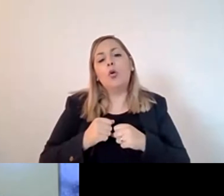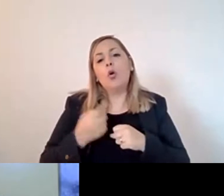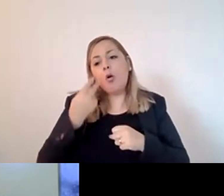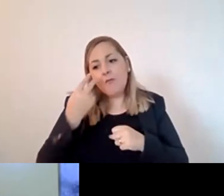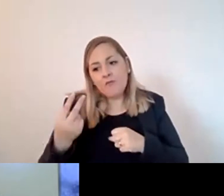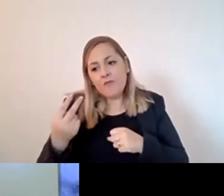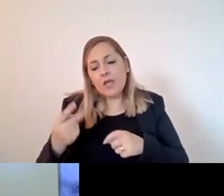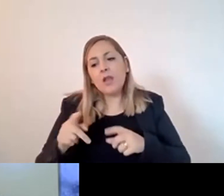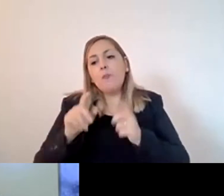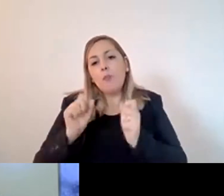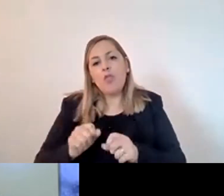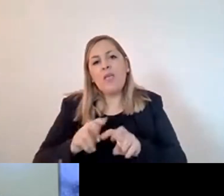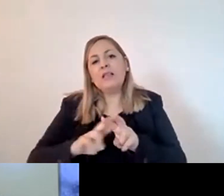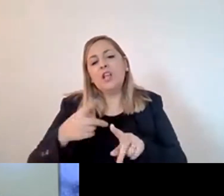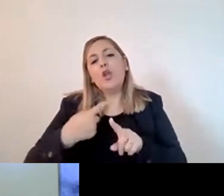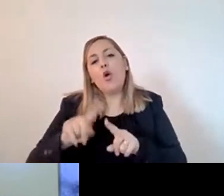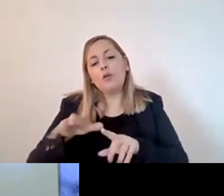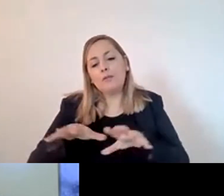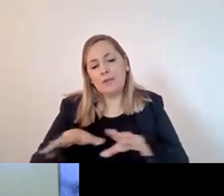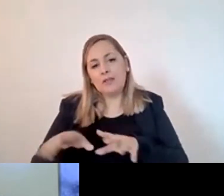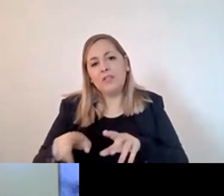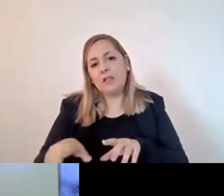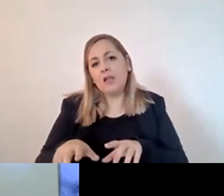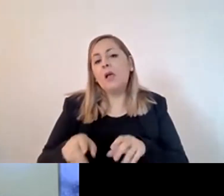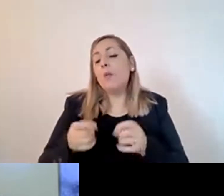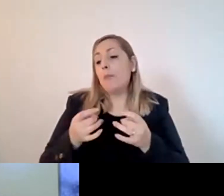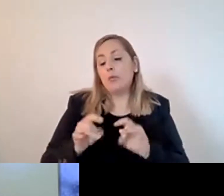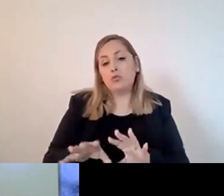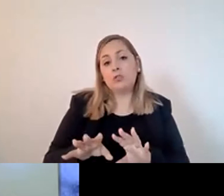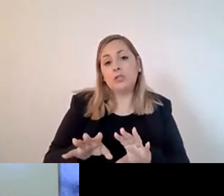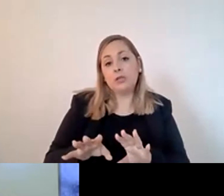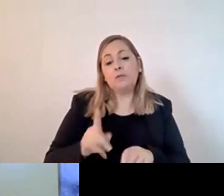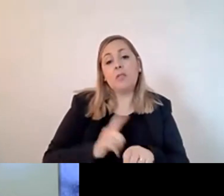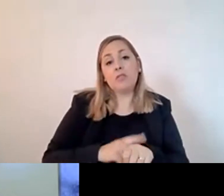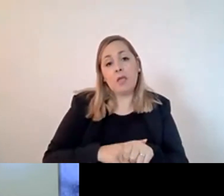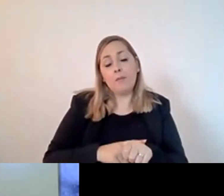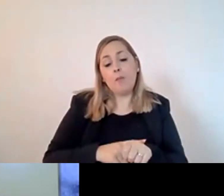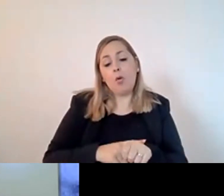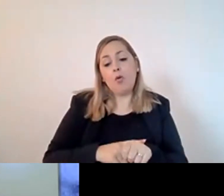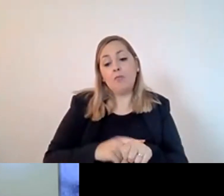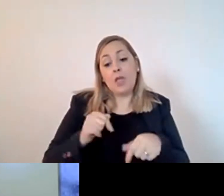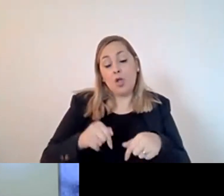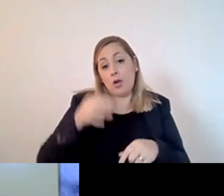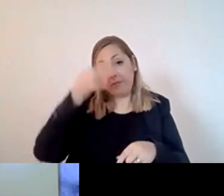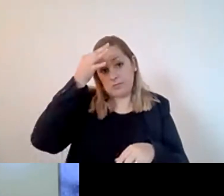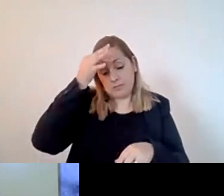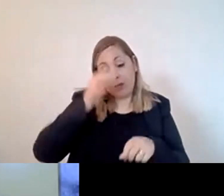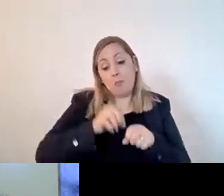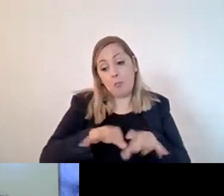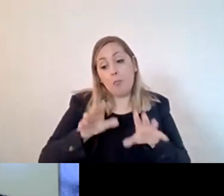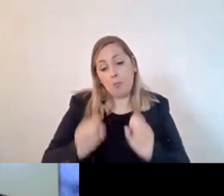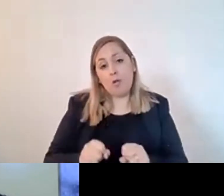actividad en actividades que sean posibles dentro del tiempo de pandemia, es